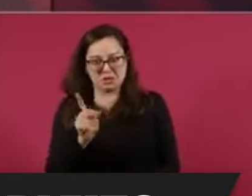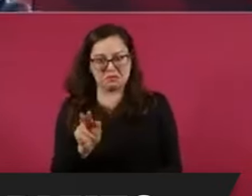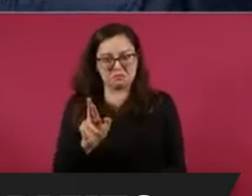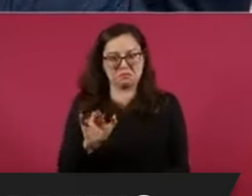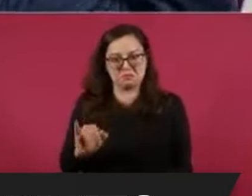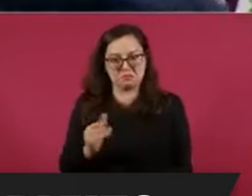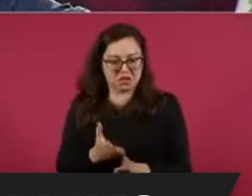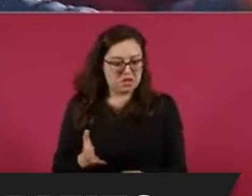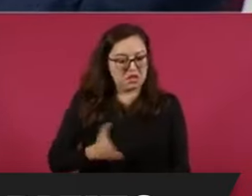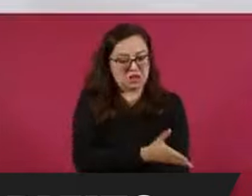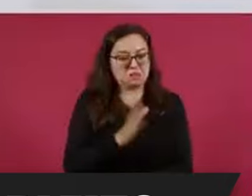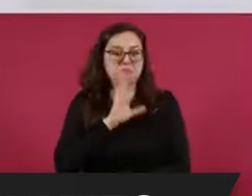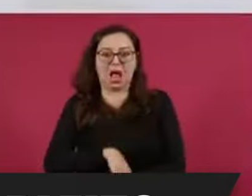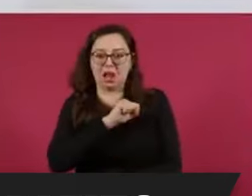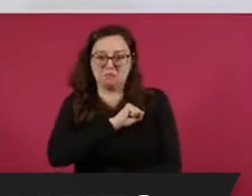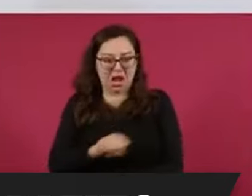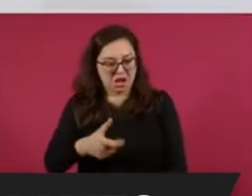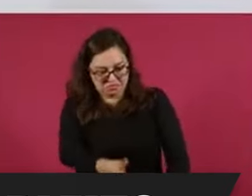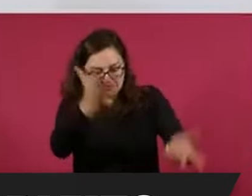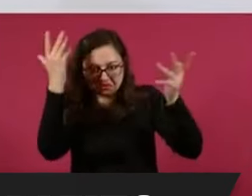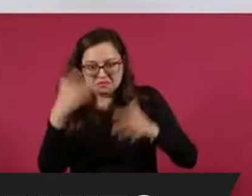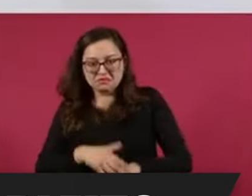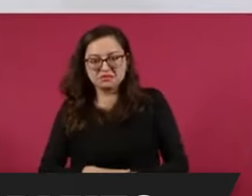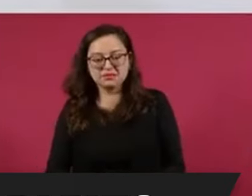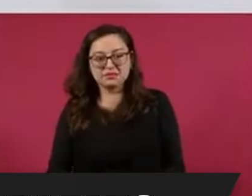qué malos eran los otros, ¿no?